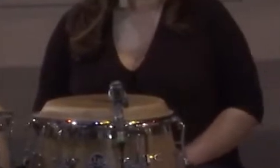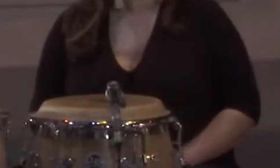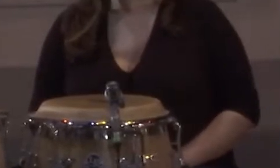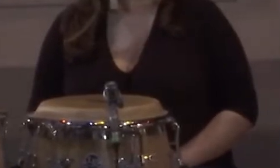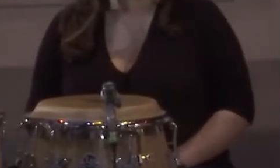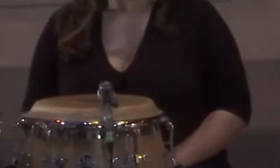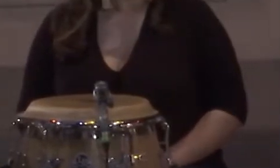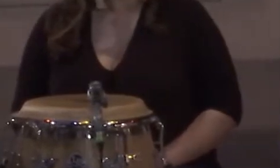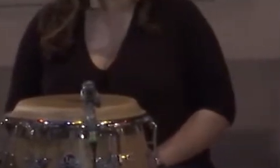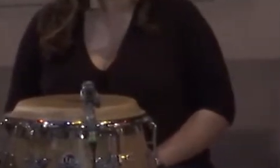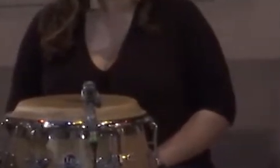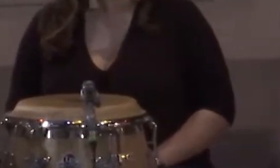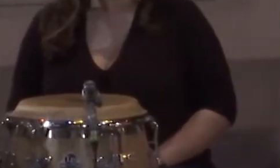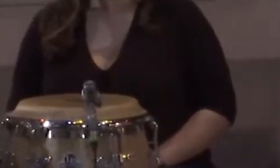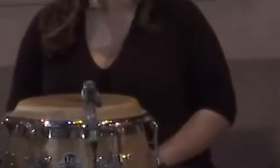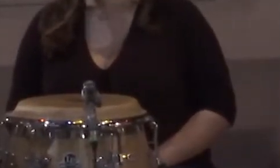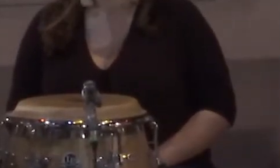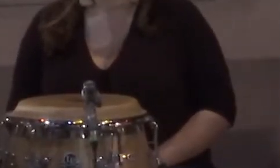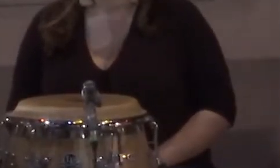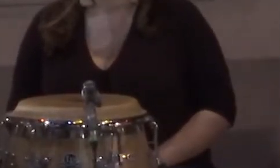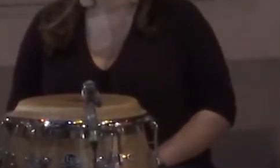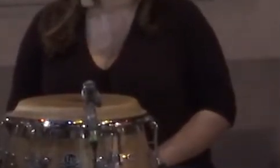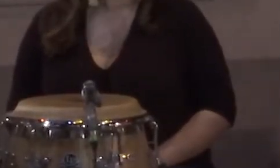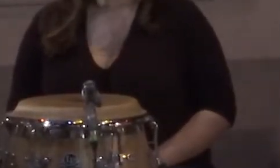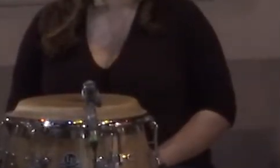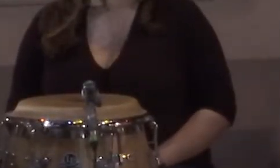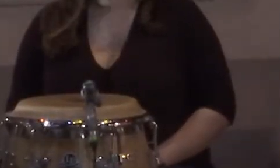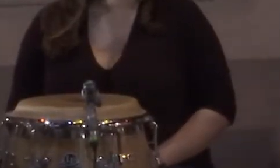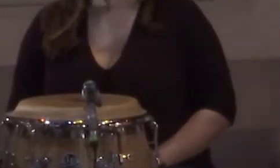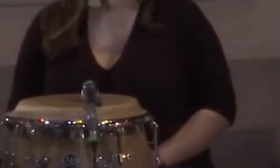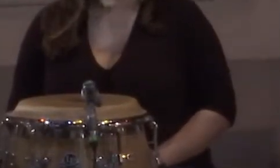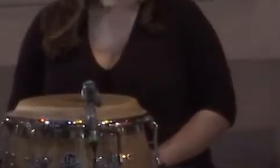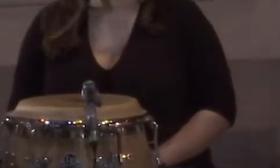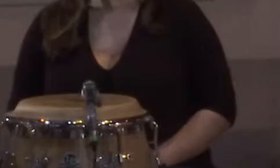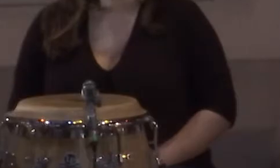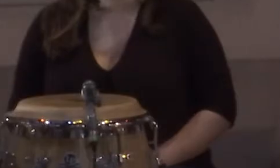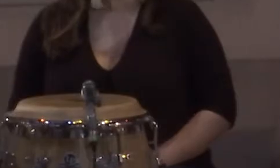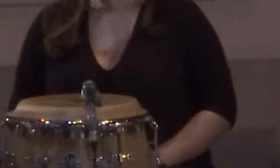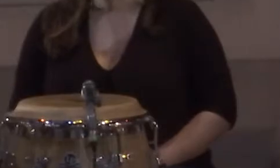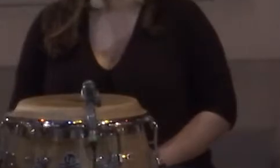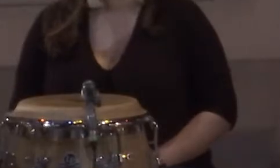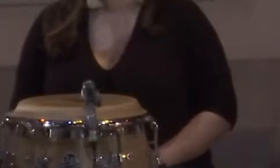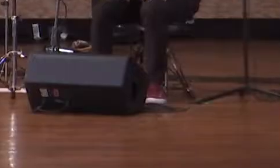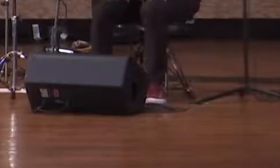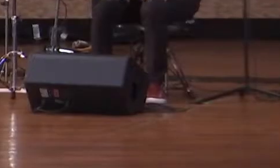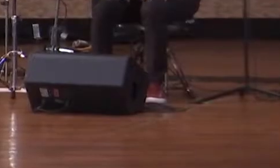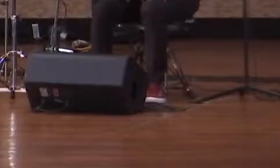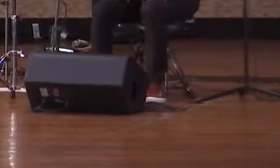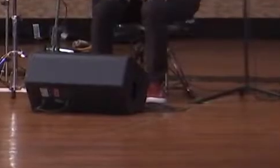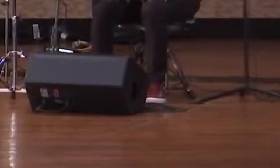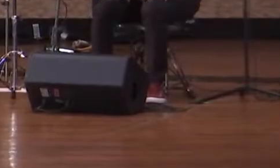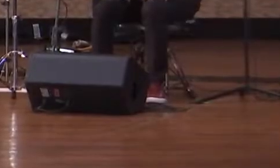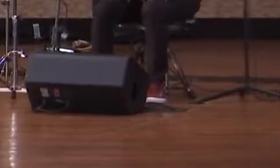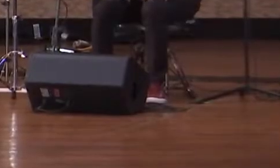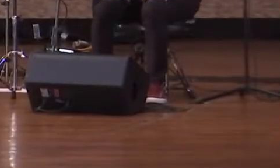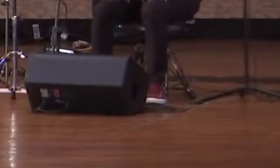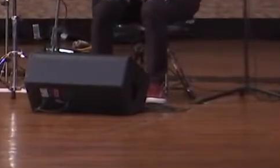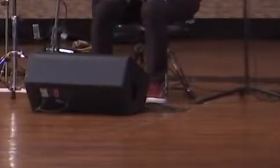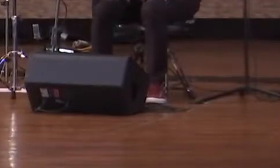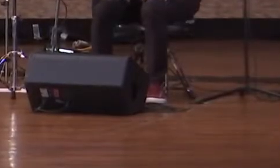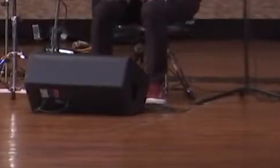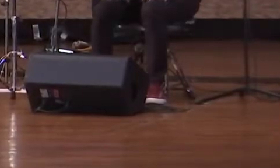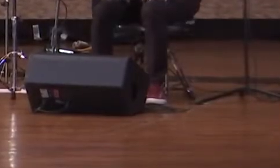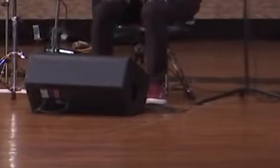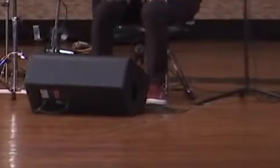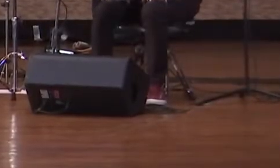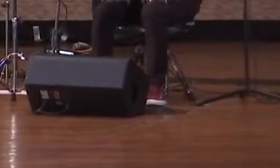acompañado de sus seres queridos, pues bailando con los niños, con los abuelitos, con su esposo, con su novio, whatever, pero la están